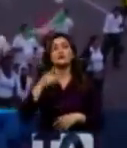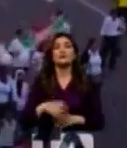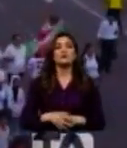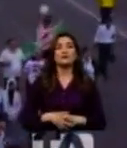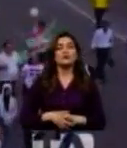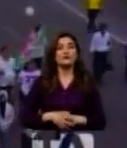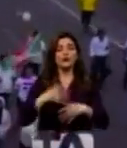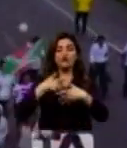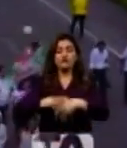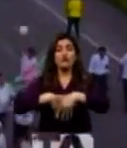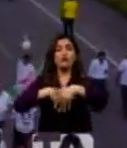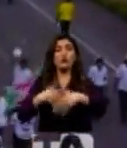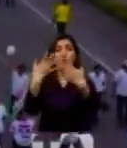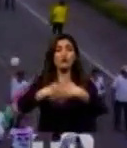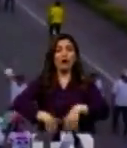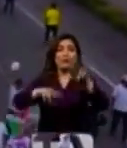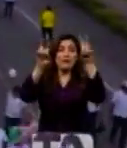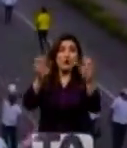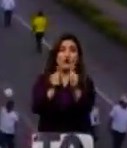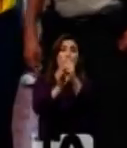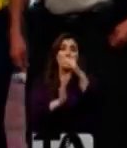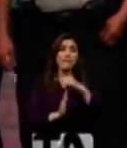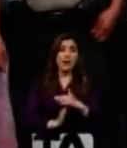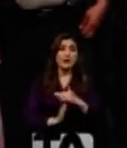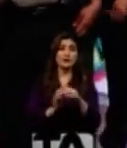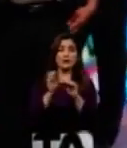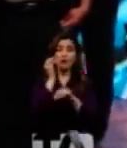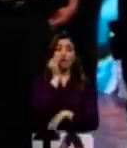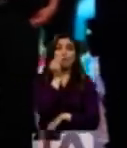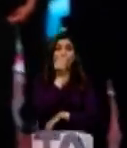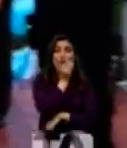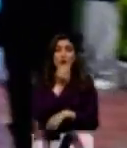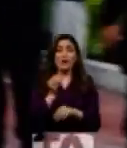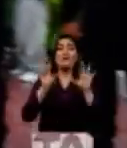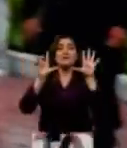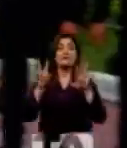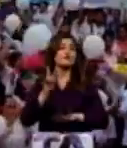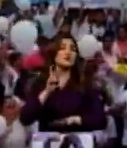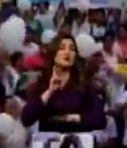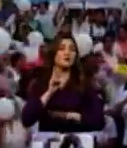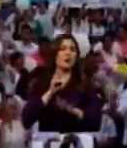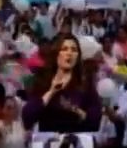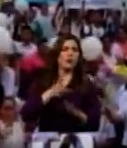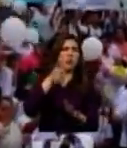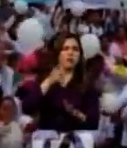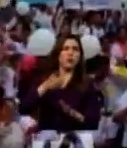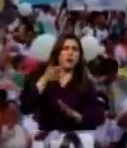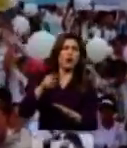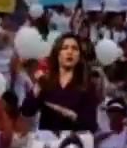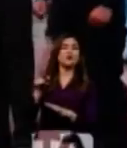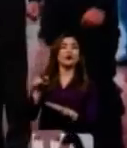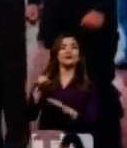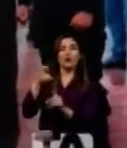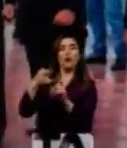Al final de la marcha denominada Unidos por la Paz, se entregaron ofrendas florales a las 7 víctimas asesinadas por el Guacho y su